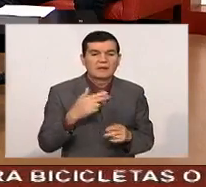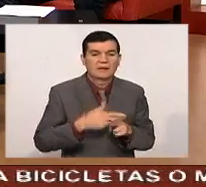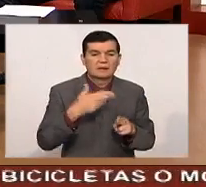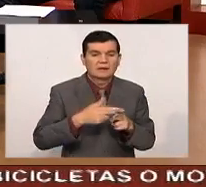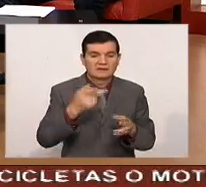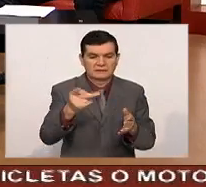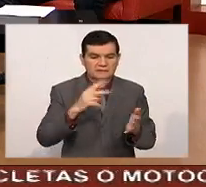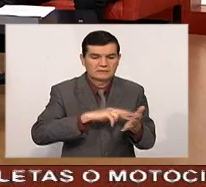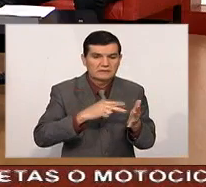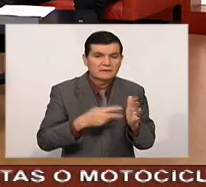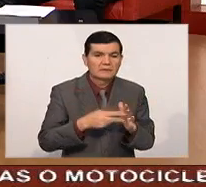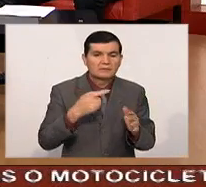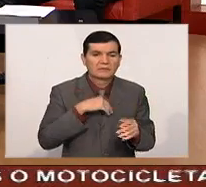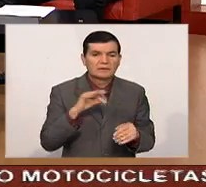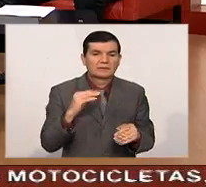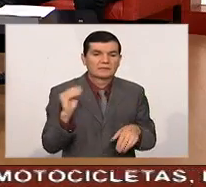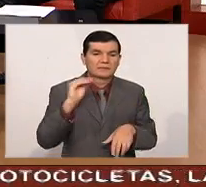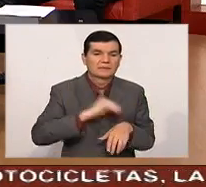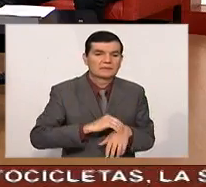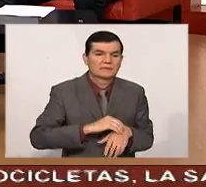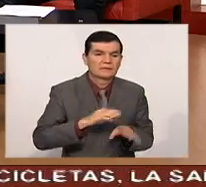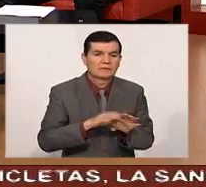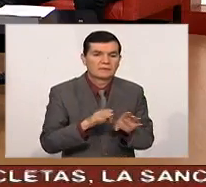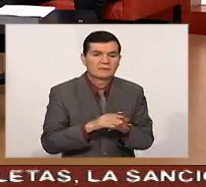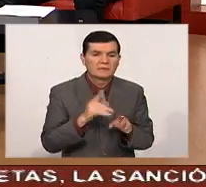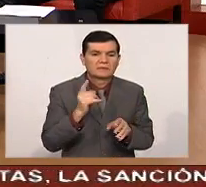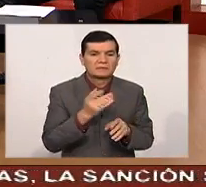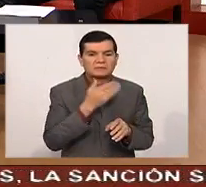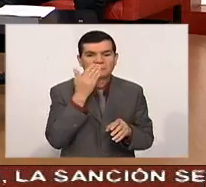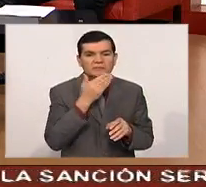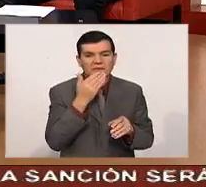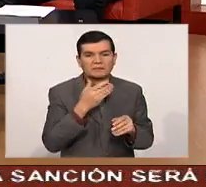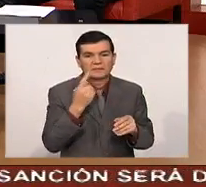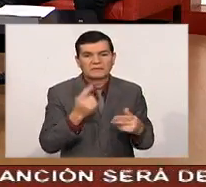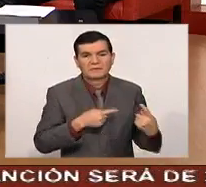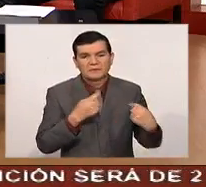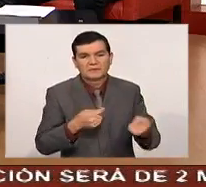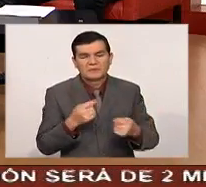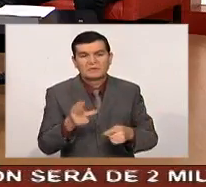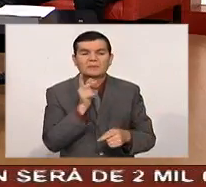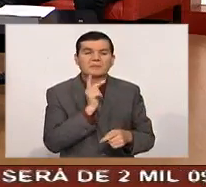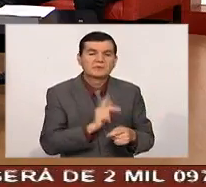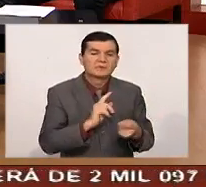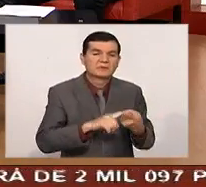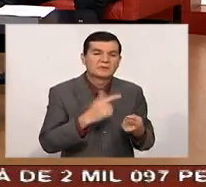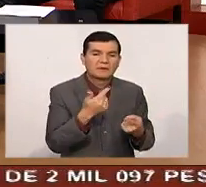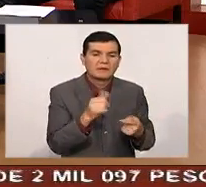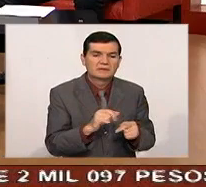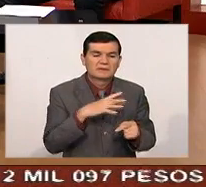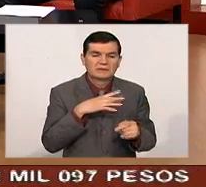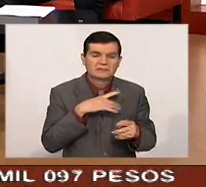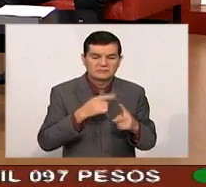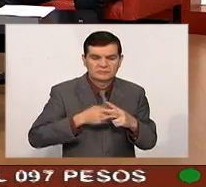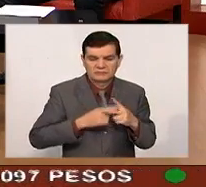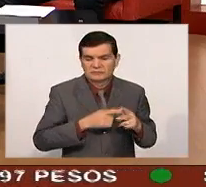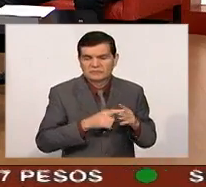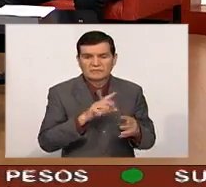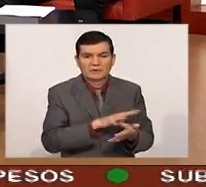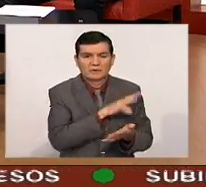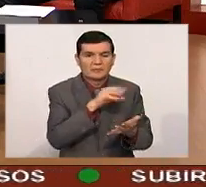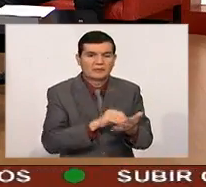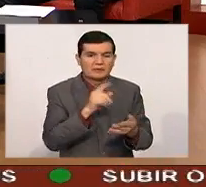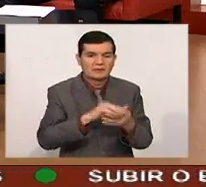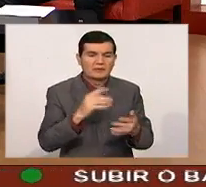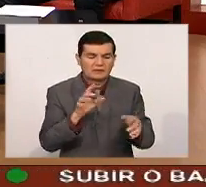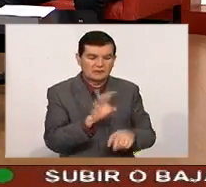en ingenierías que podrían juzgarse pues poco tradicionales para las mujeres, como puede ser el petróleo y gas. Tenemos un gran porcentaje de mujeres ya en las